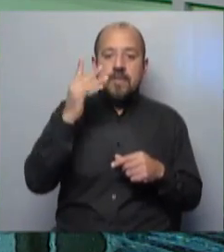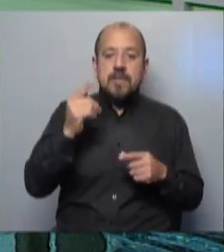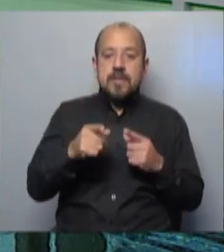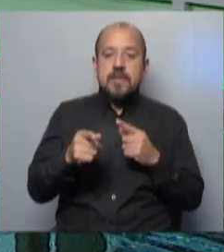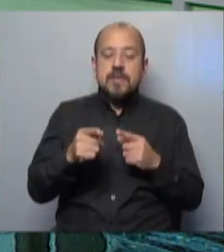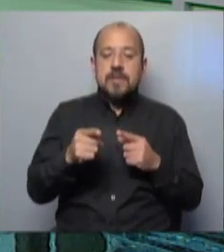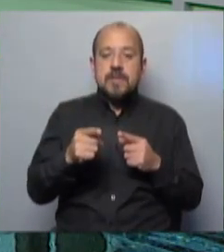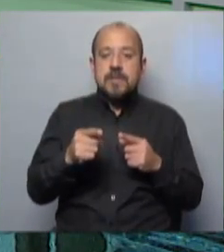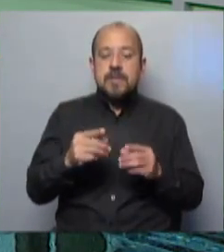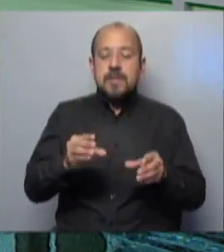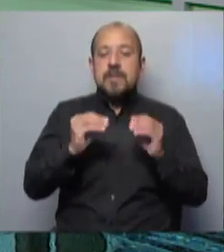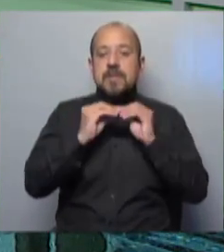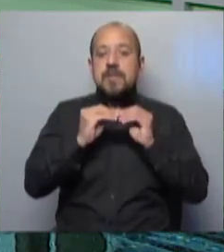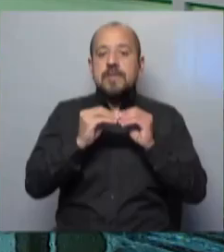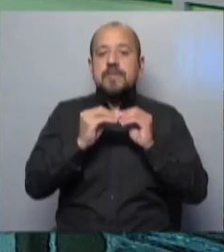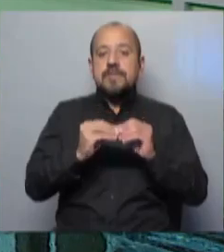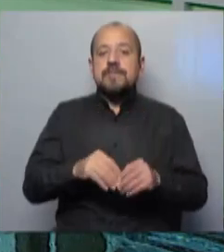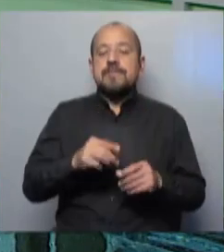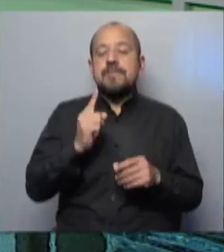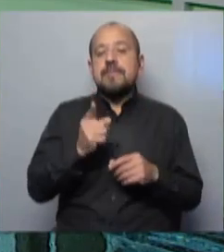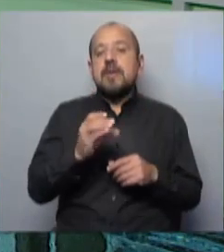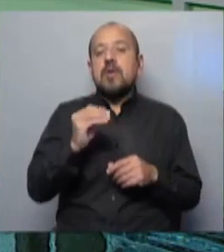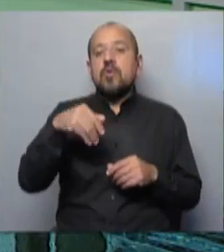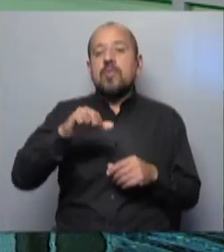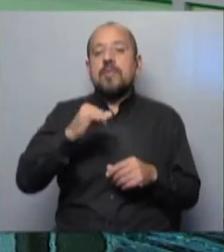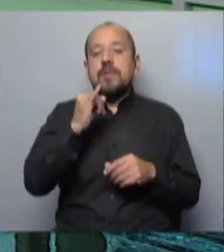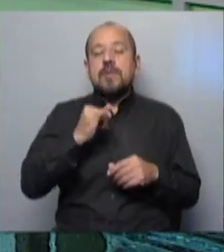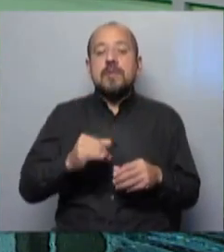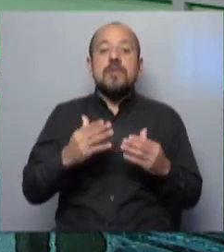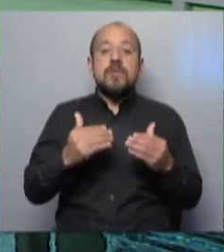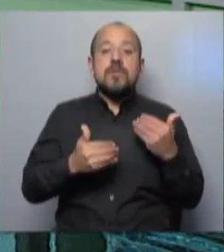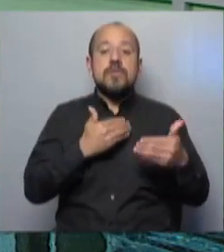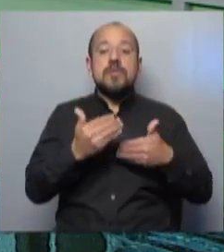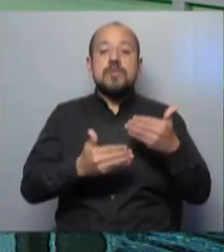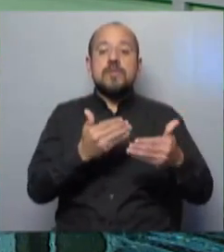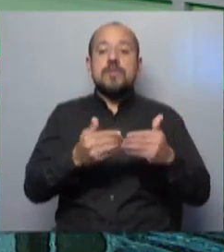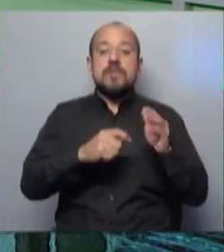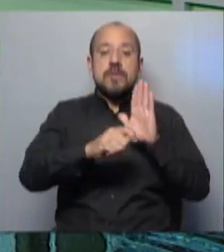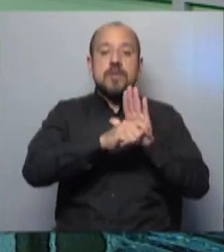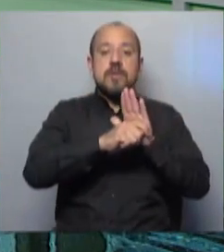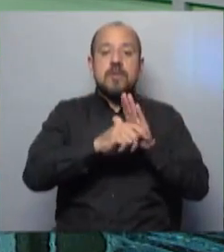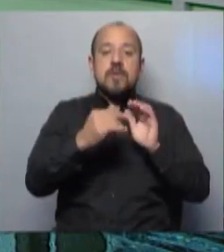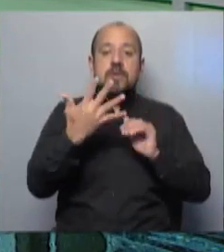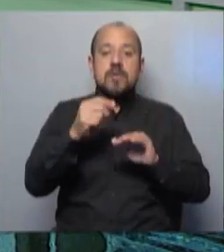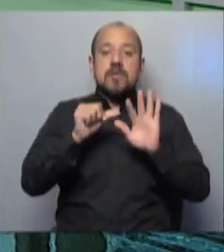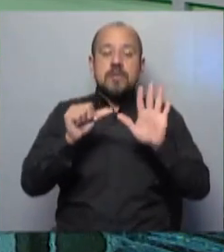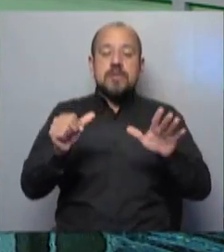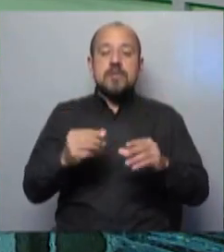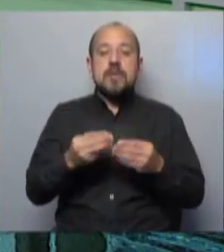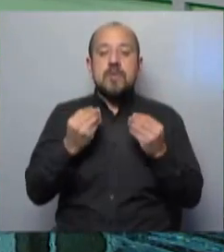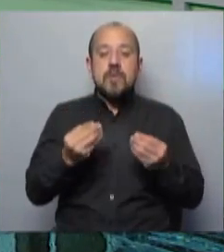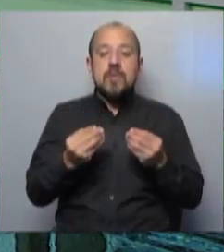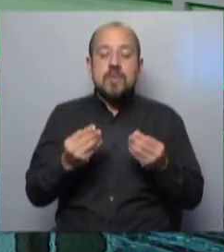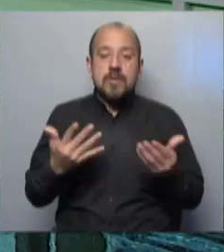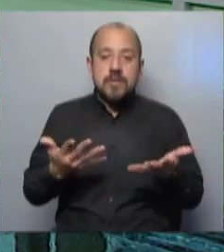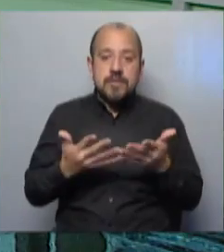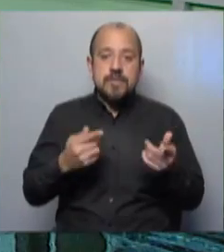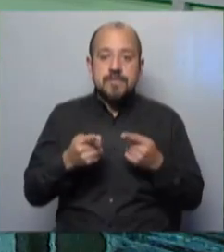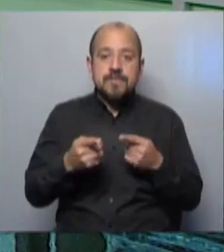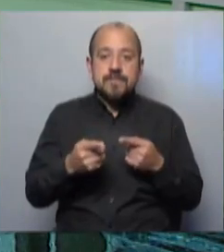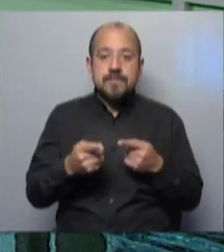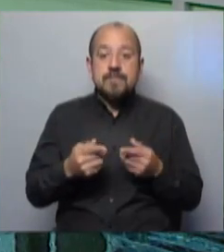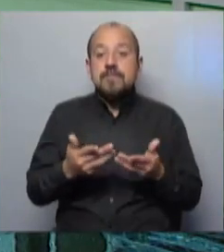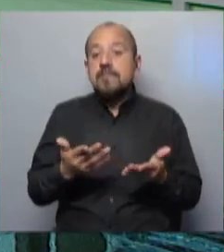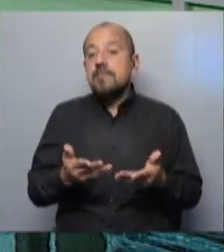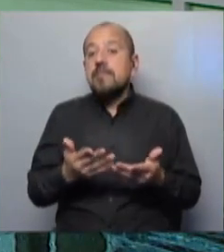el de consultamos a gustavo gómez cuál había sido el proceso asociado a este artículo 56 y como eso ahora se ve